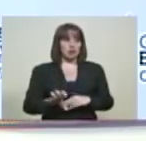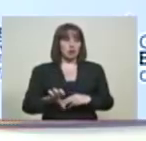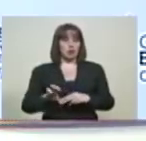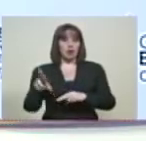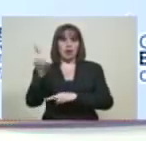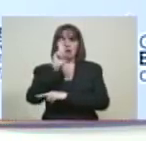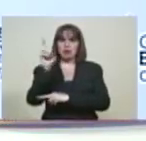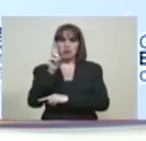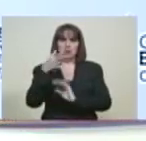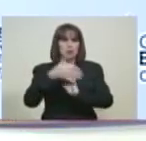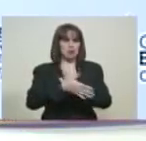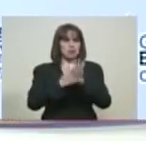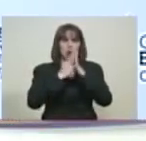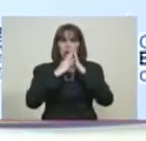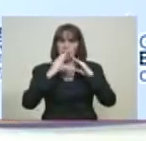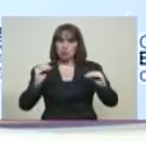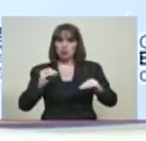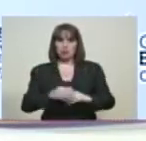regiones